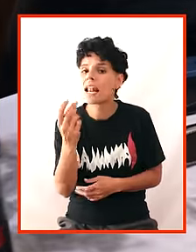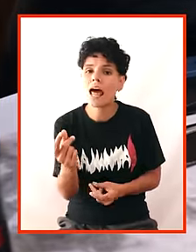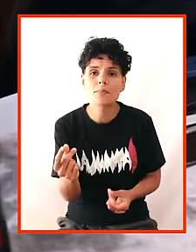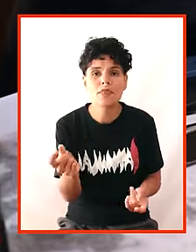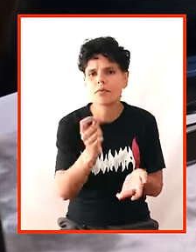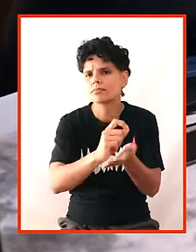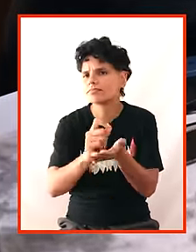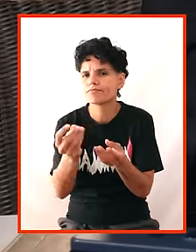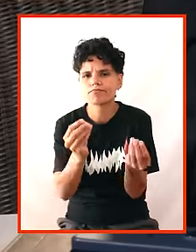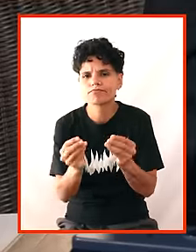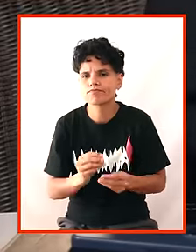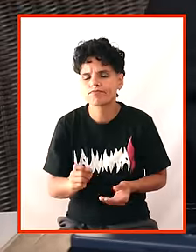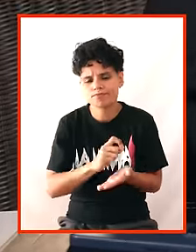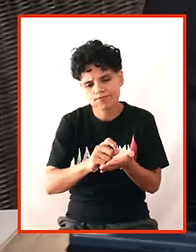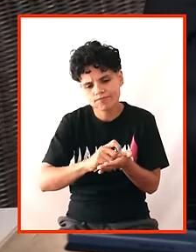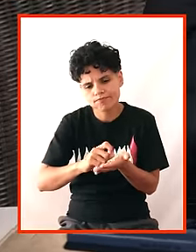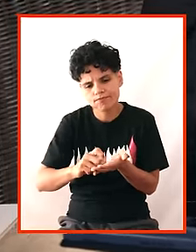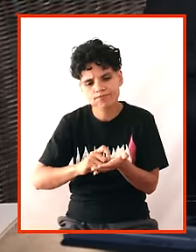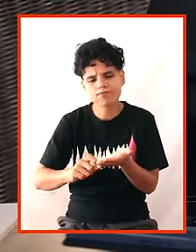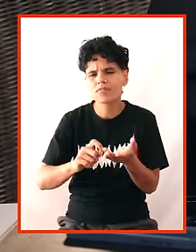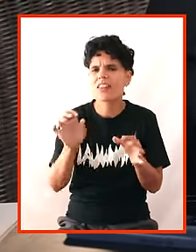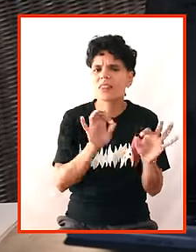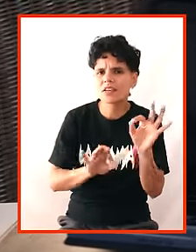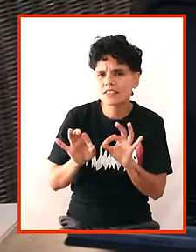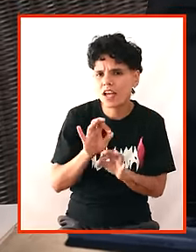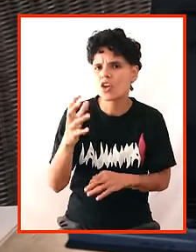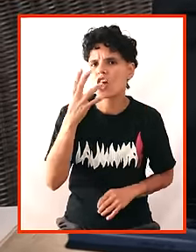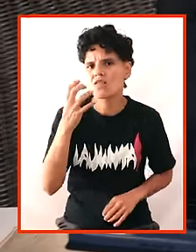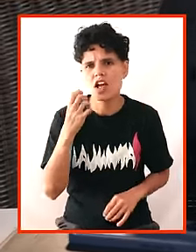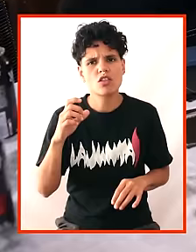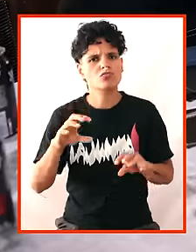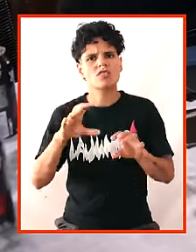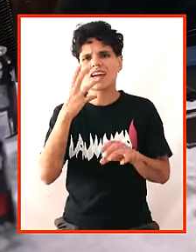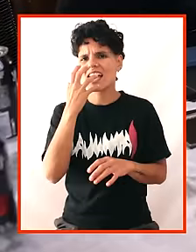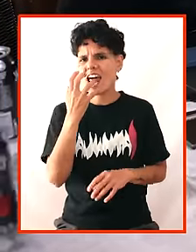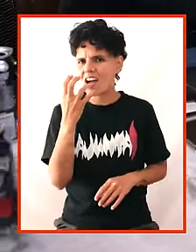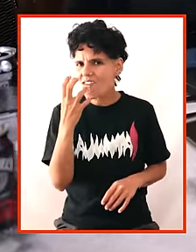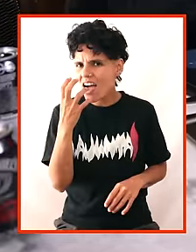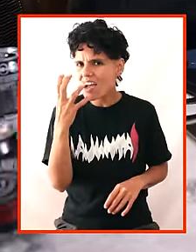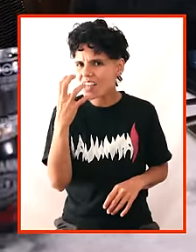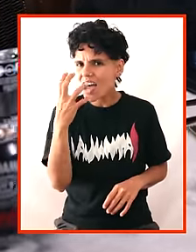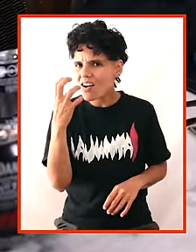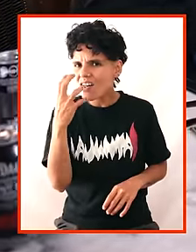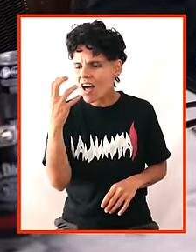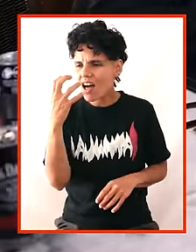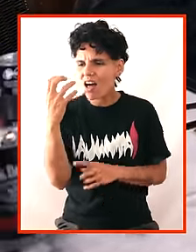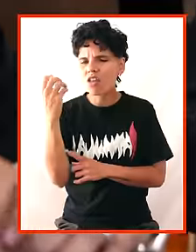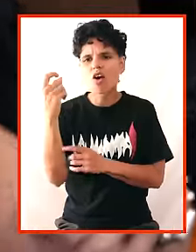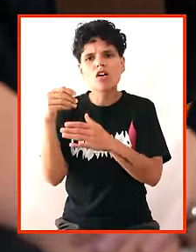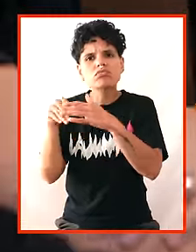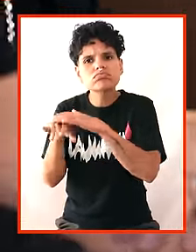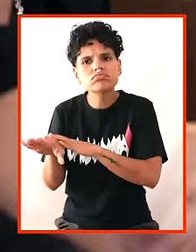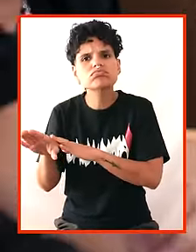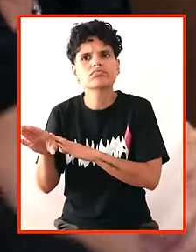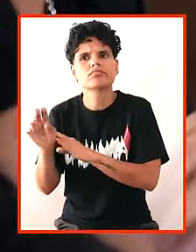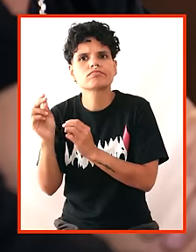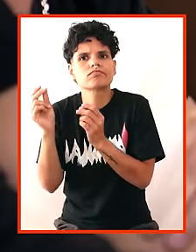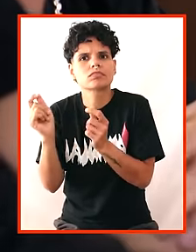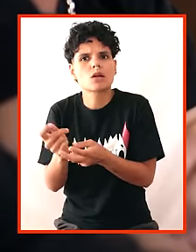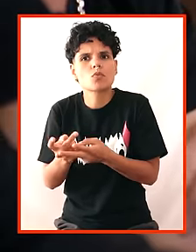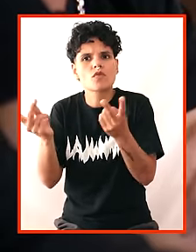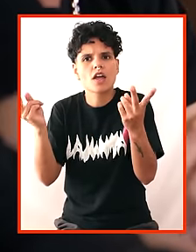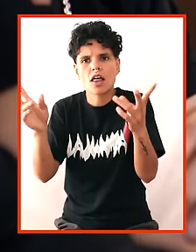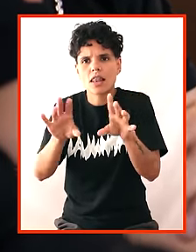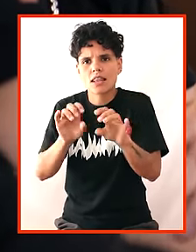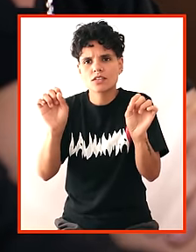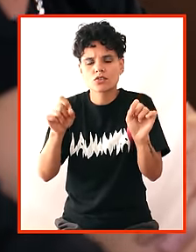lo compusimos muy rápido, lo ensayamos muy rápido y lo grabamos muy rápido. Y es raro porque, o sea, como que uno pasa por esa etapa y después ya el siguiente disco ya está en otra. O sea,